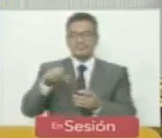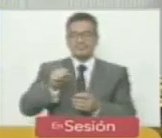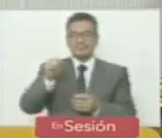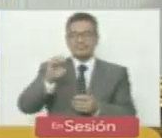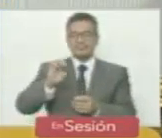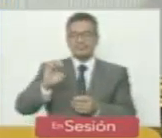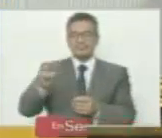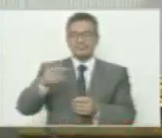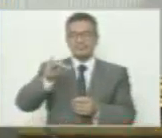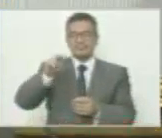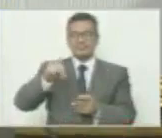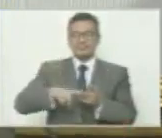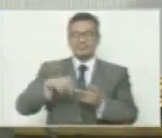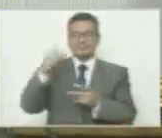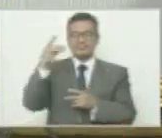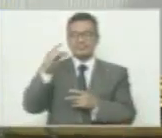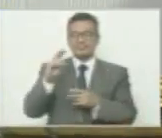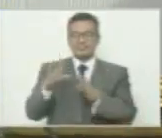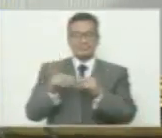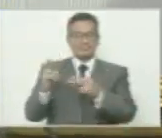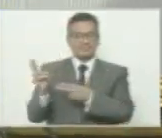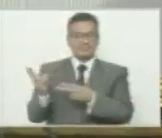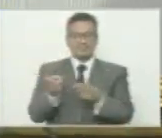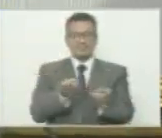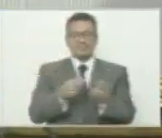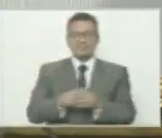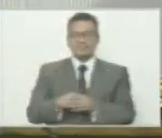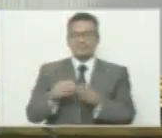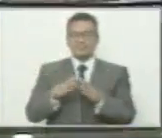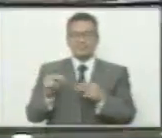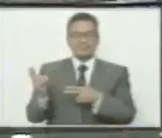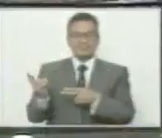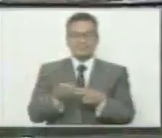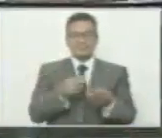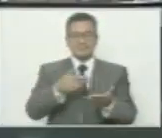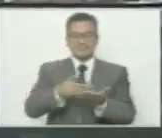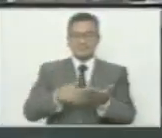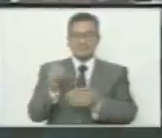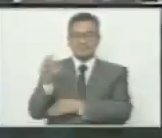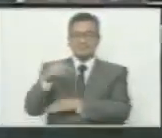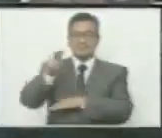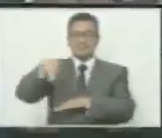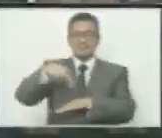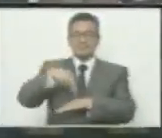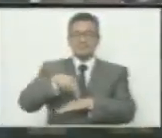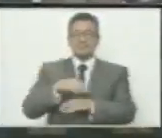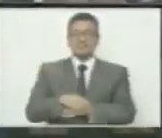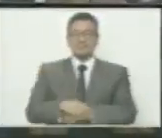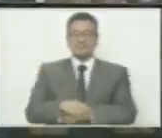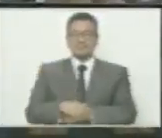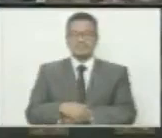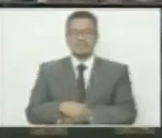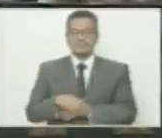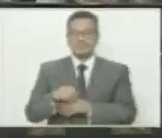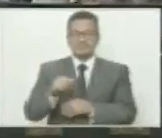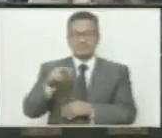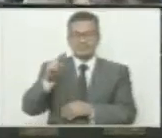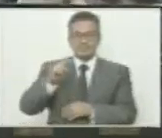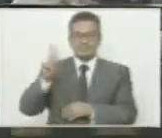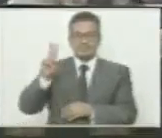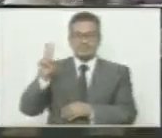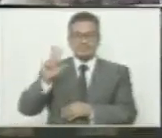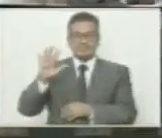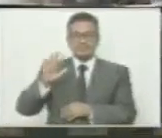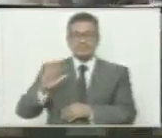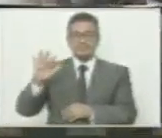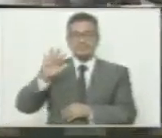Bolivia. Todas y todos bienvenidos y bienvenidas a esta Asamblea Nacional de la República Bolivariana de